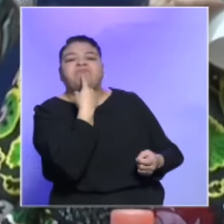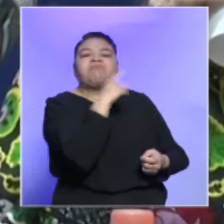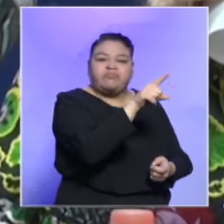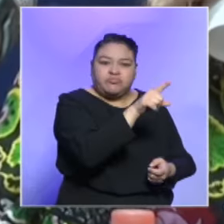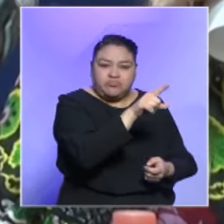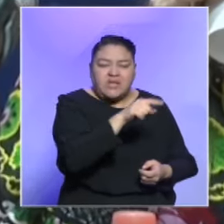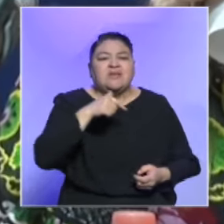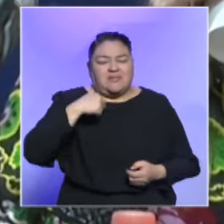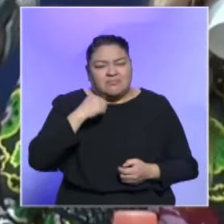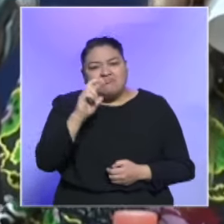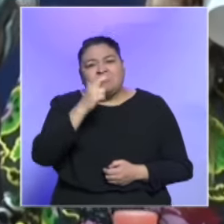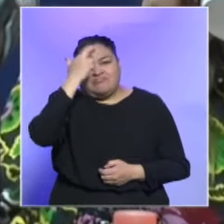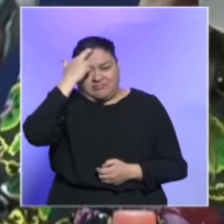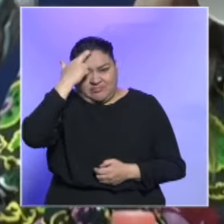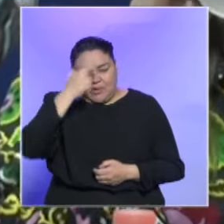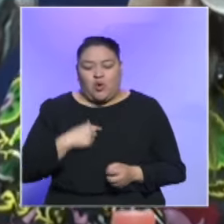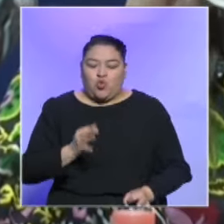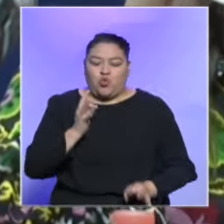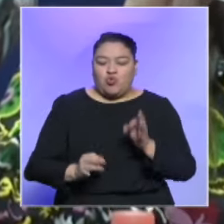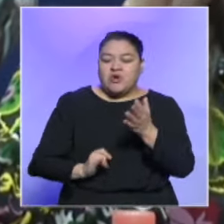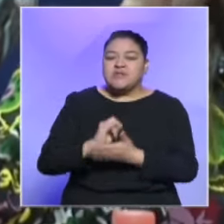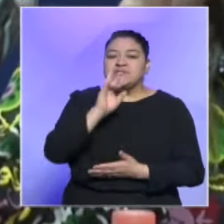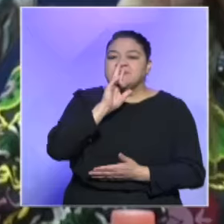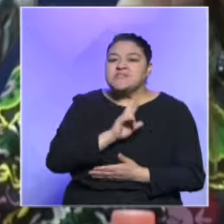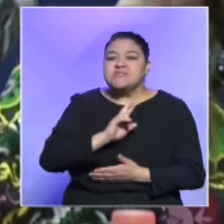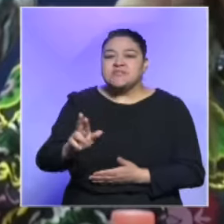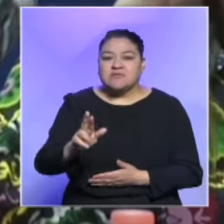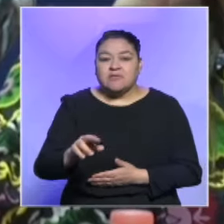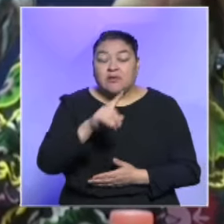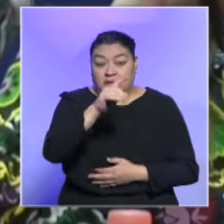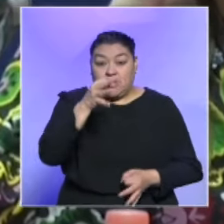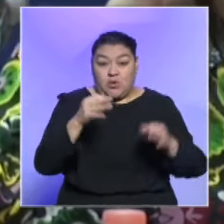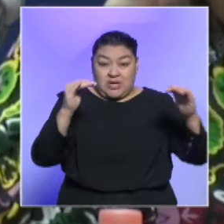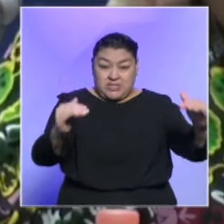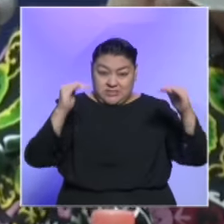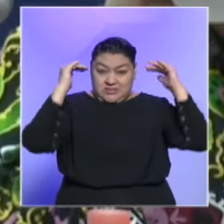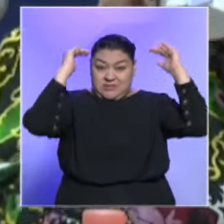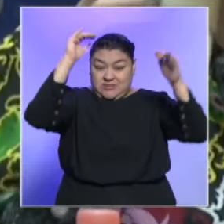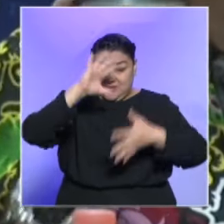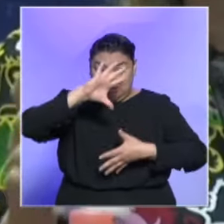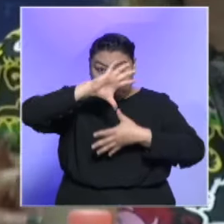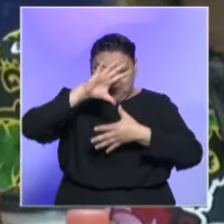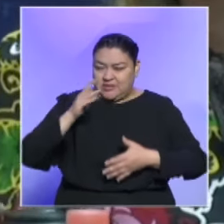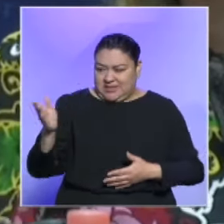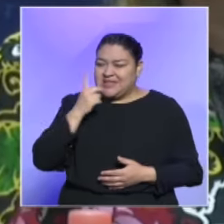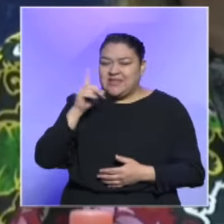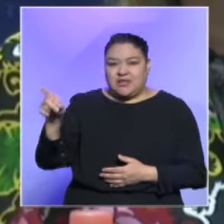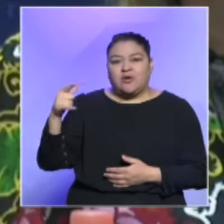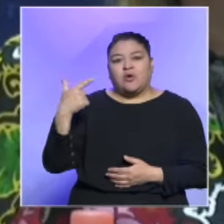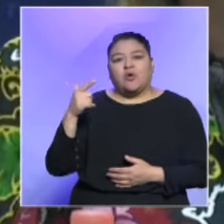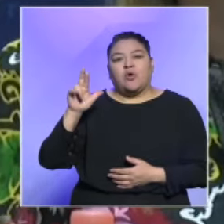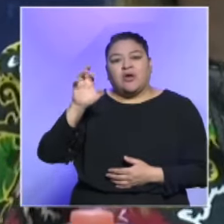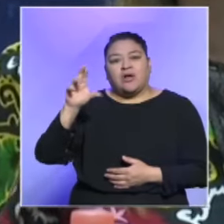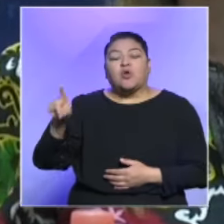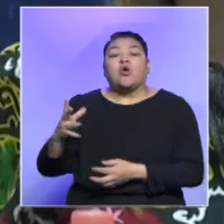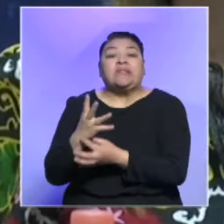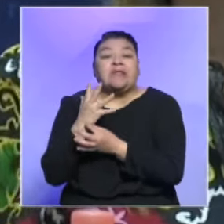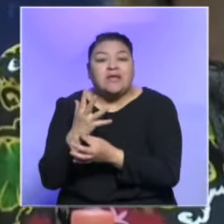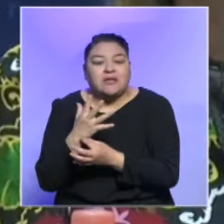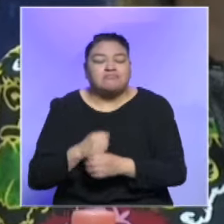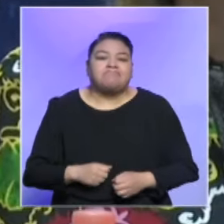recuerdo perfectamente la sentencia del caso Castañeda, donde, como bien dijo el magistrado Guerrero, se determinó que no